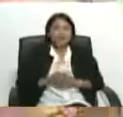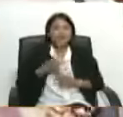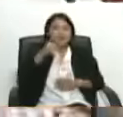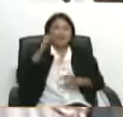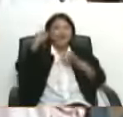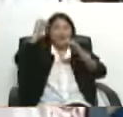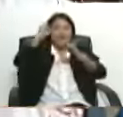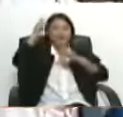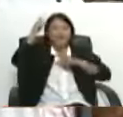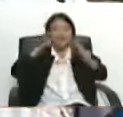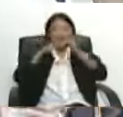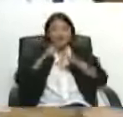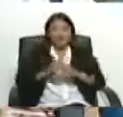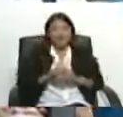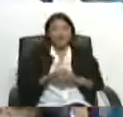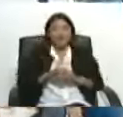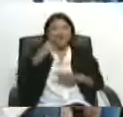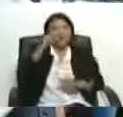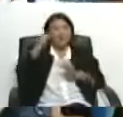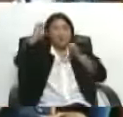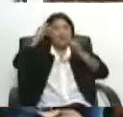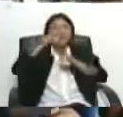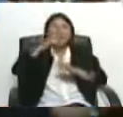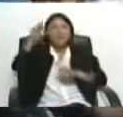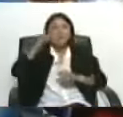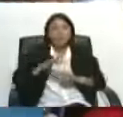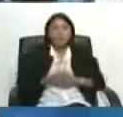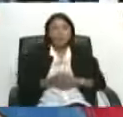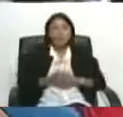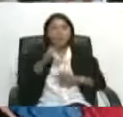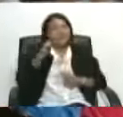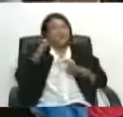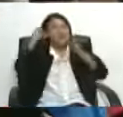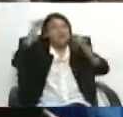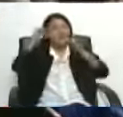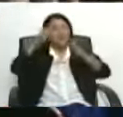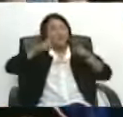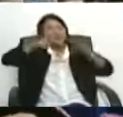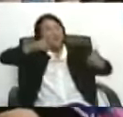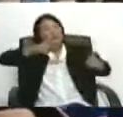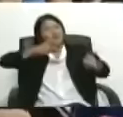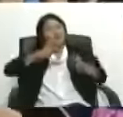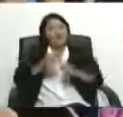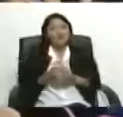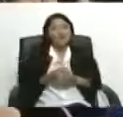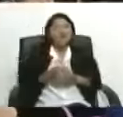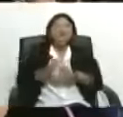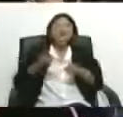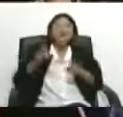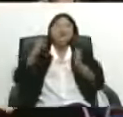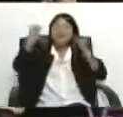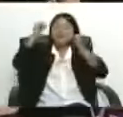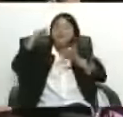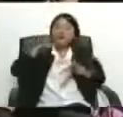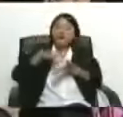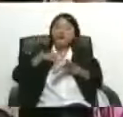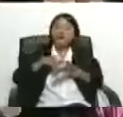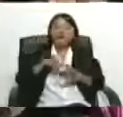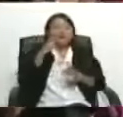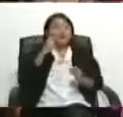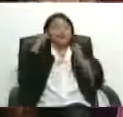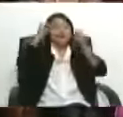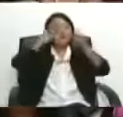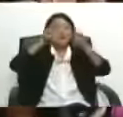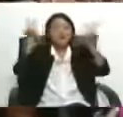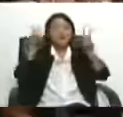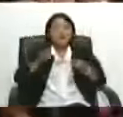viva Chávez! ¡Viva! ¡Que viva Maduro! ¡Viva! ¡Que viva la Cava! ¡Que viva Carabobo! ¡Que viva la